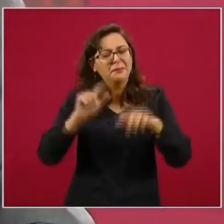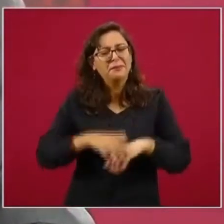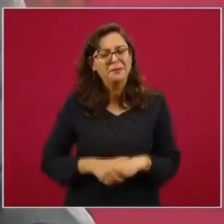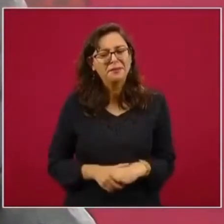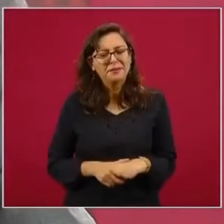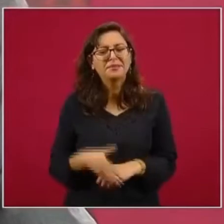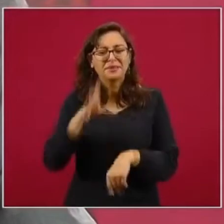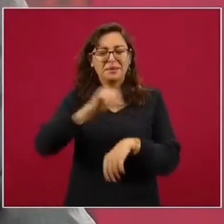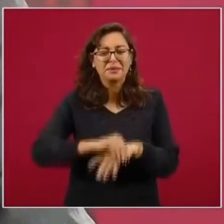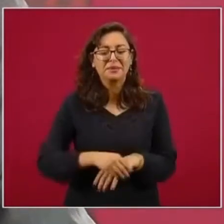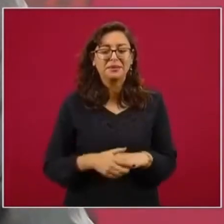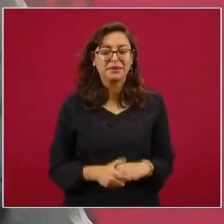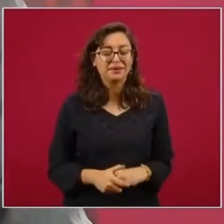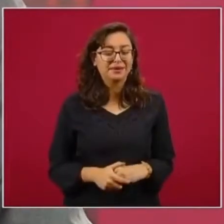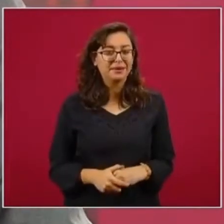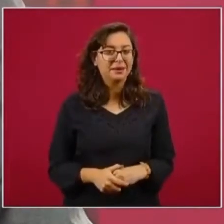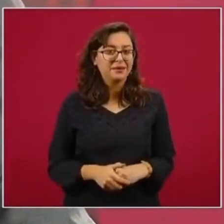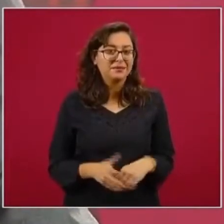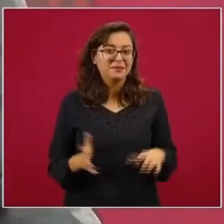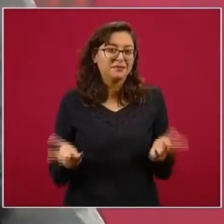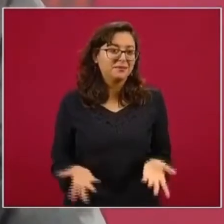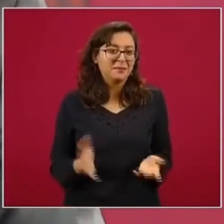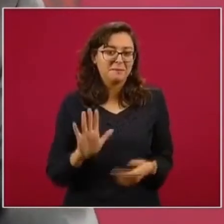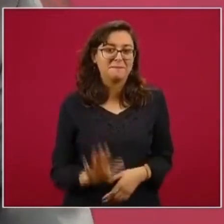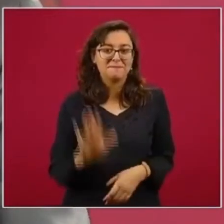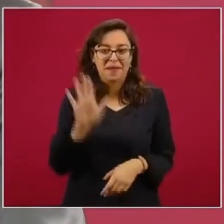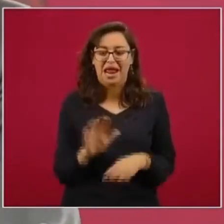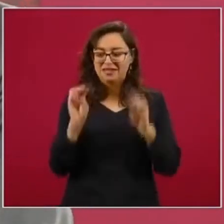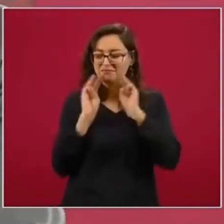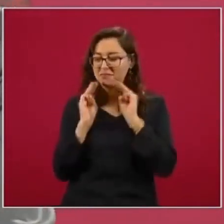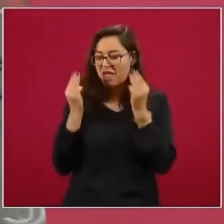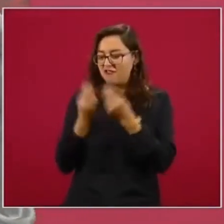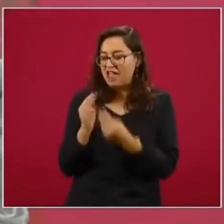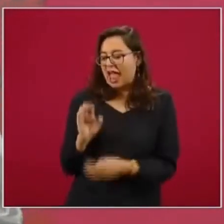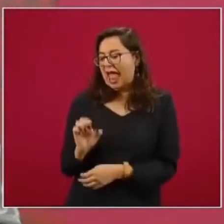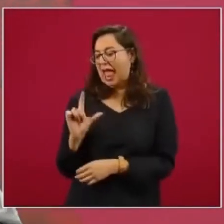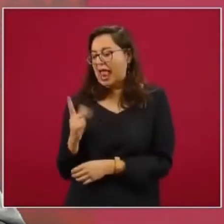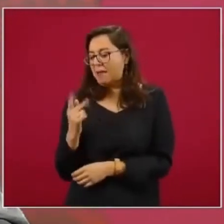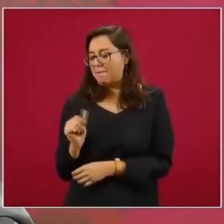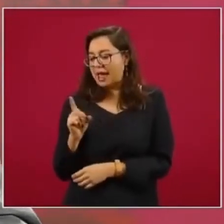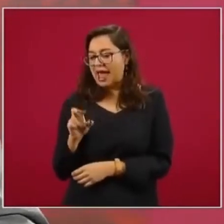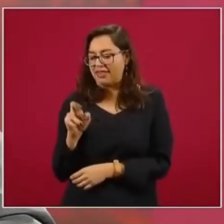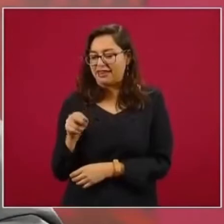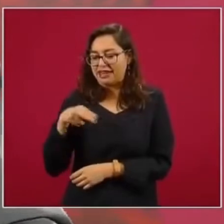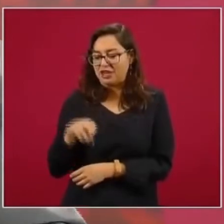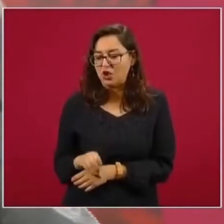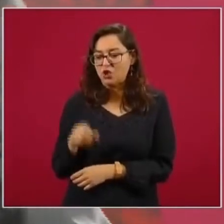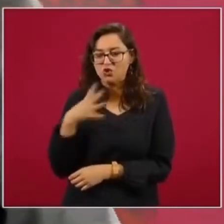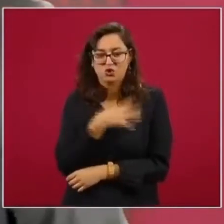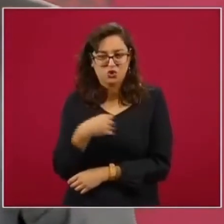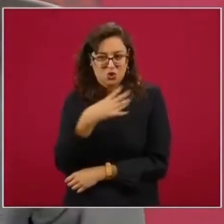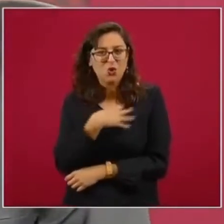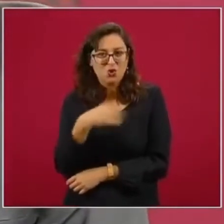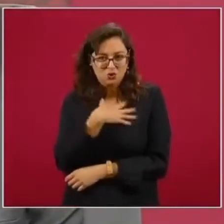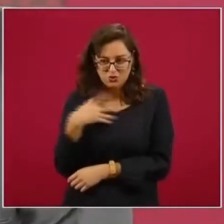como los hijos del Padrino de la novela de Puzo, que los mandaba a estudiar